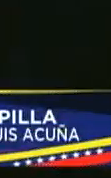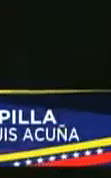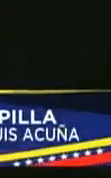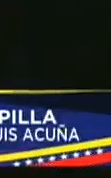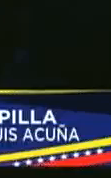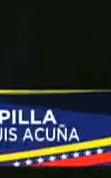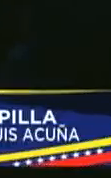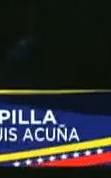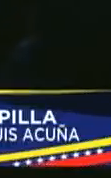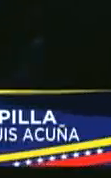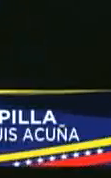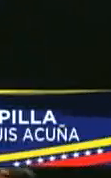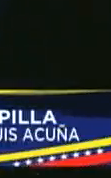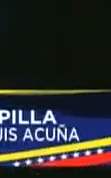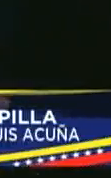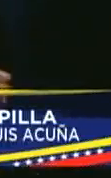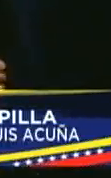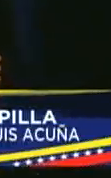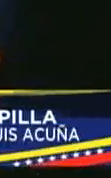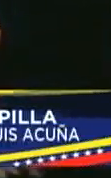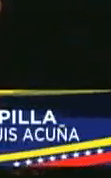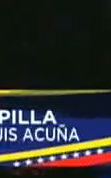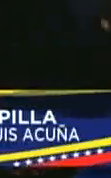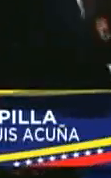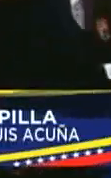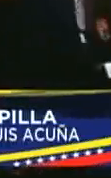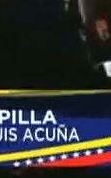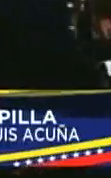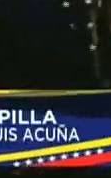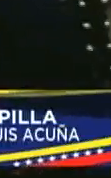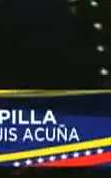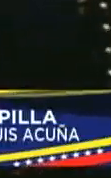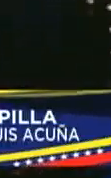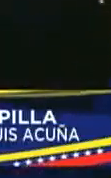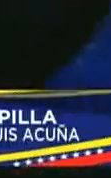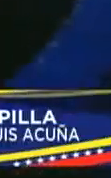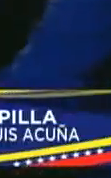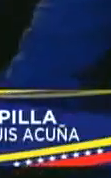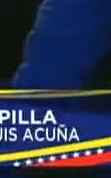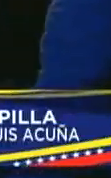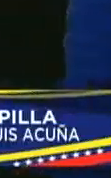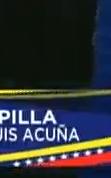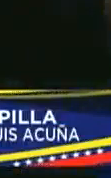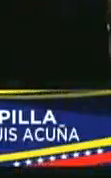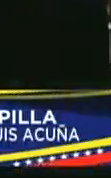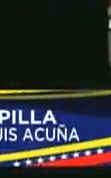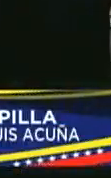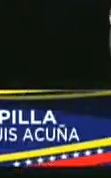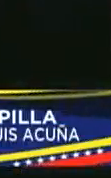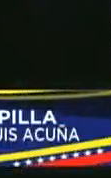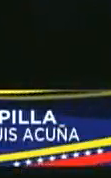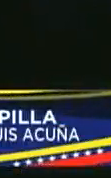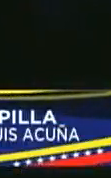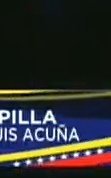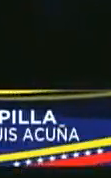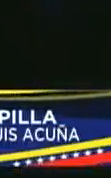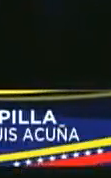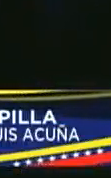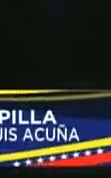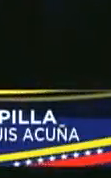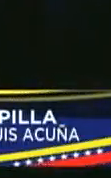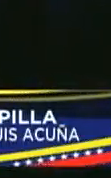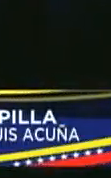jefe de Estado destacaba en sus plataformas digitales: Cilia y yo lamentamos recibir la triste noticia